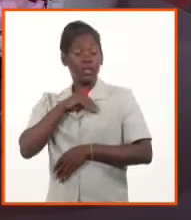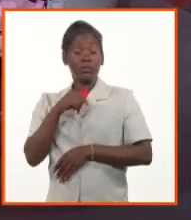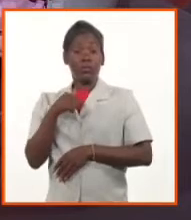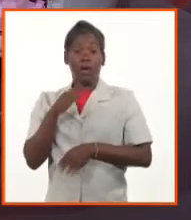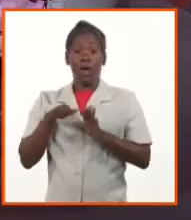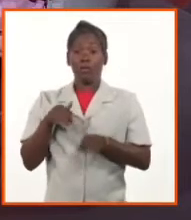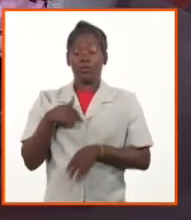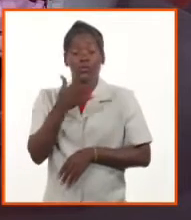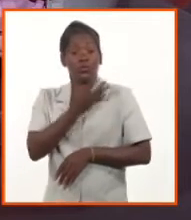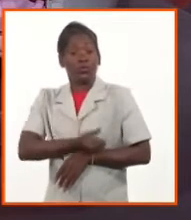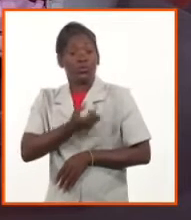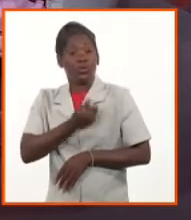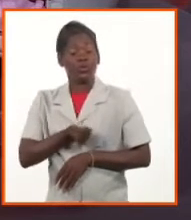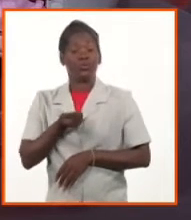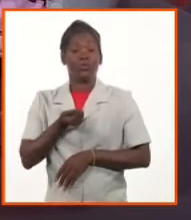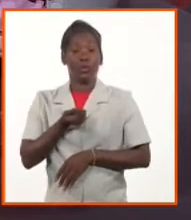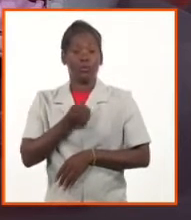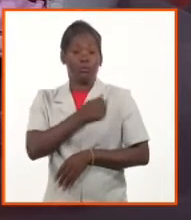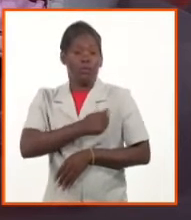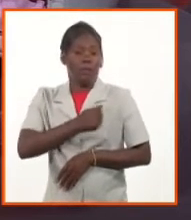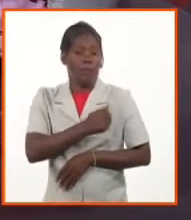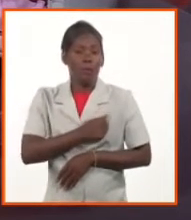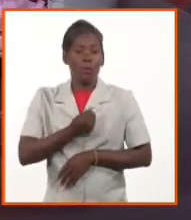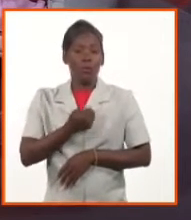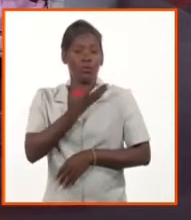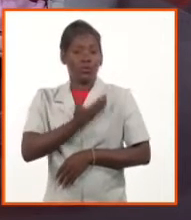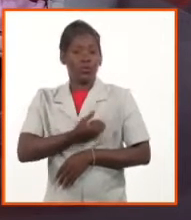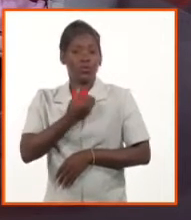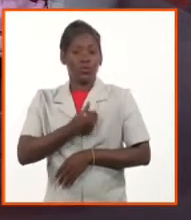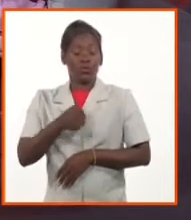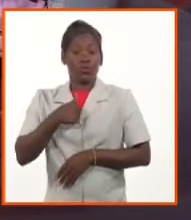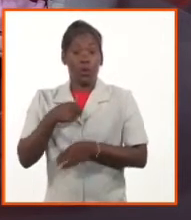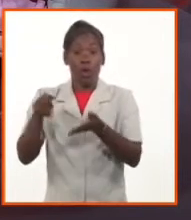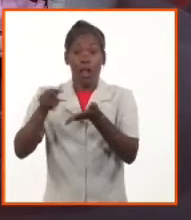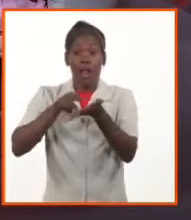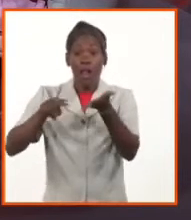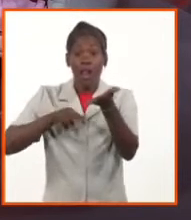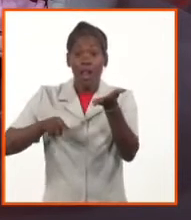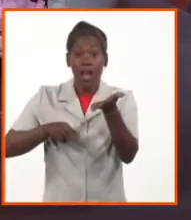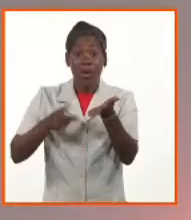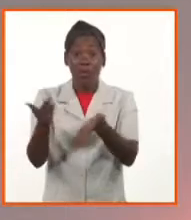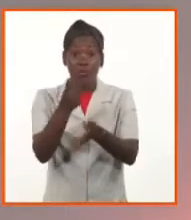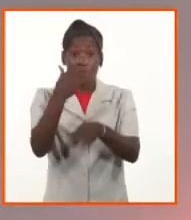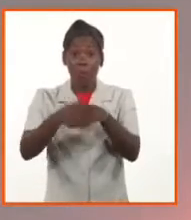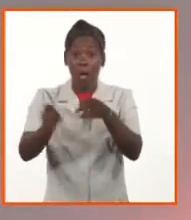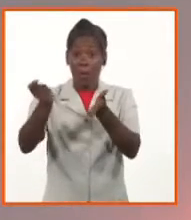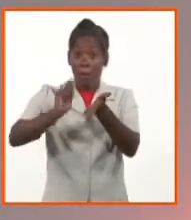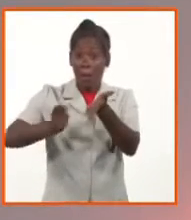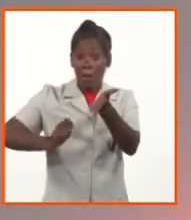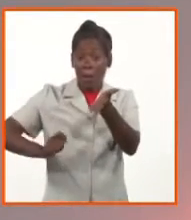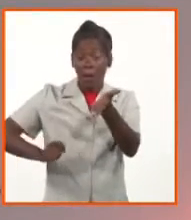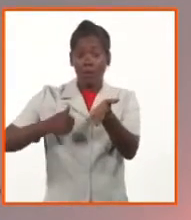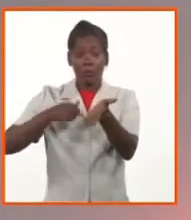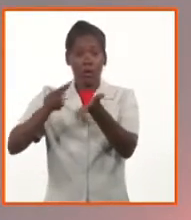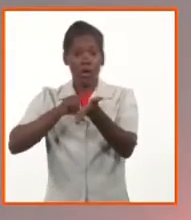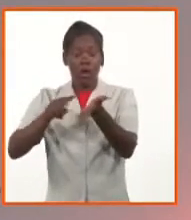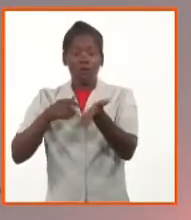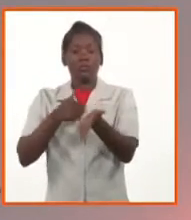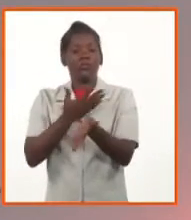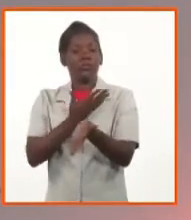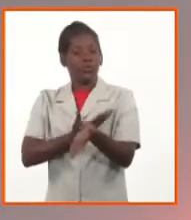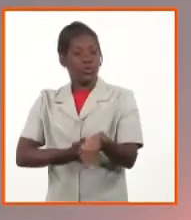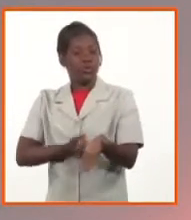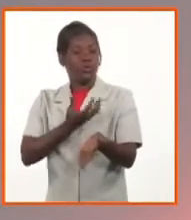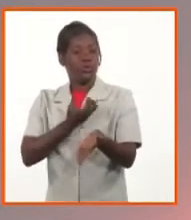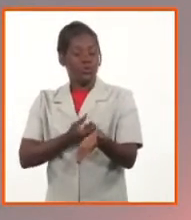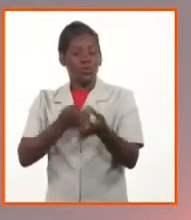siente muchísimo al leerlo y asombra cuánta empatía puede sentir con esos versos. Por eso es una poesía que yo creo que